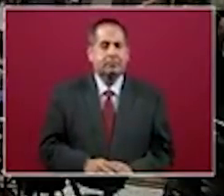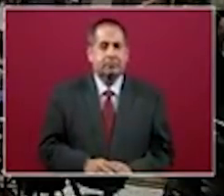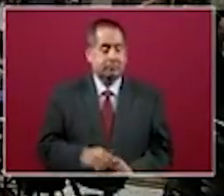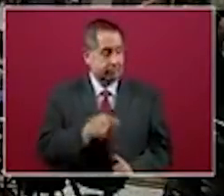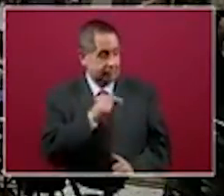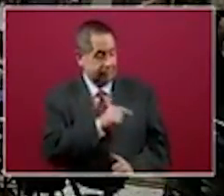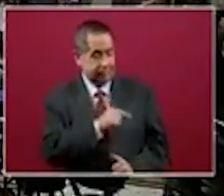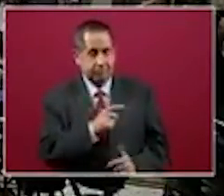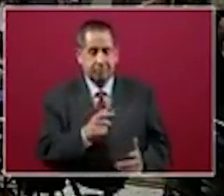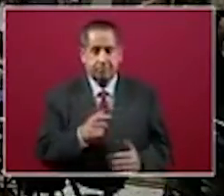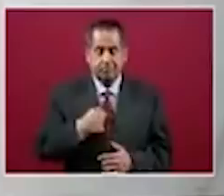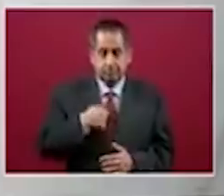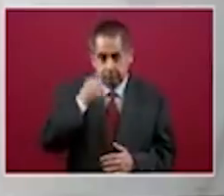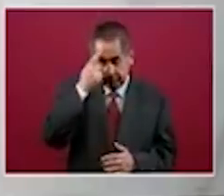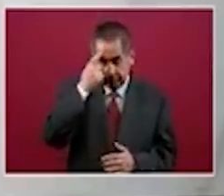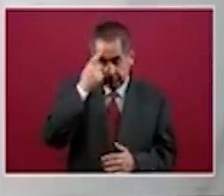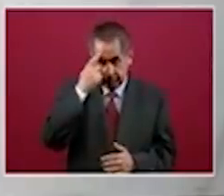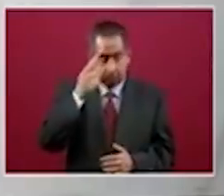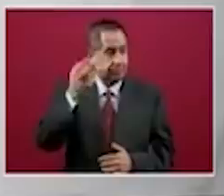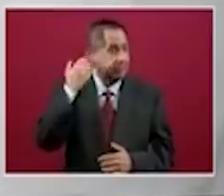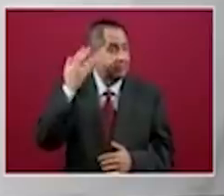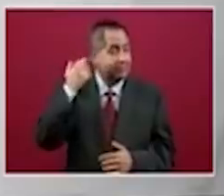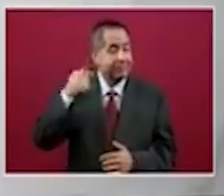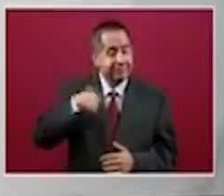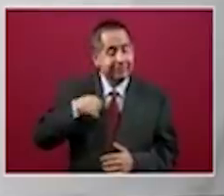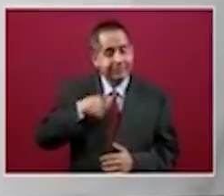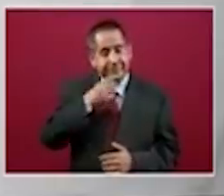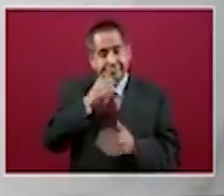Y entonces yo, que defendía